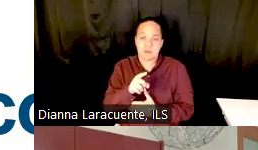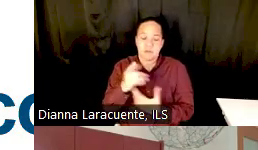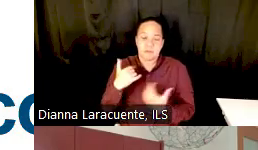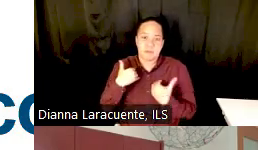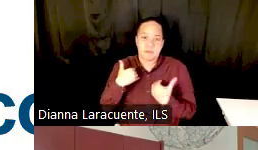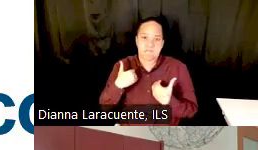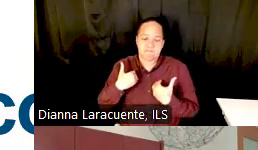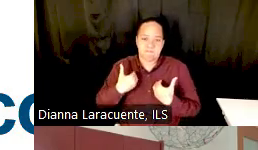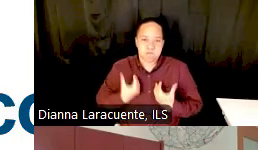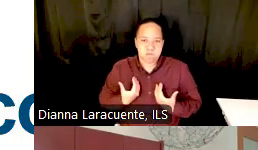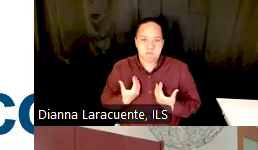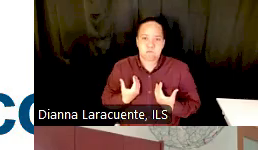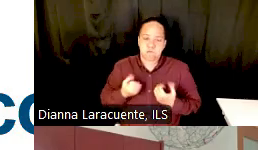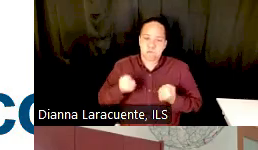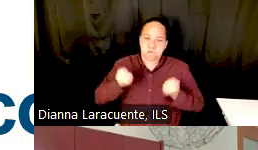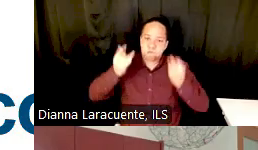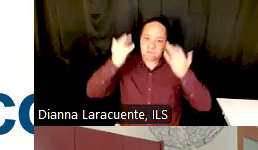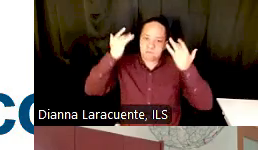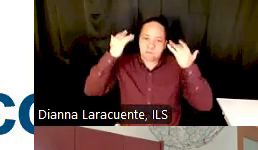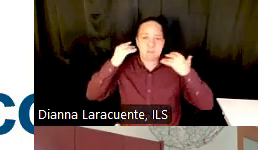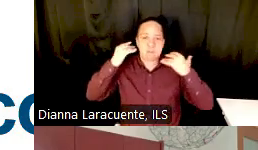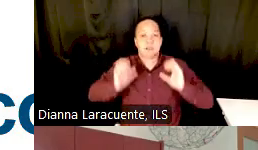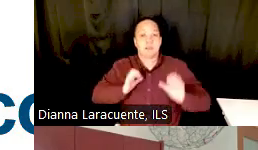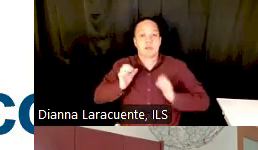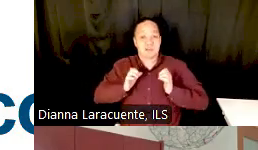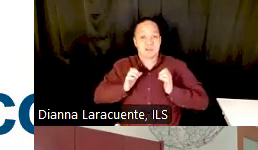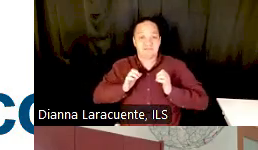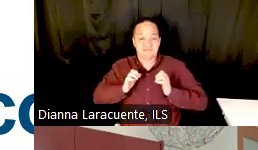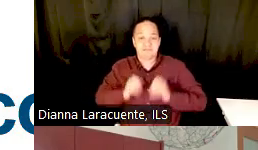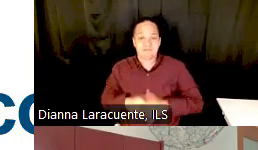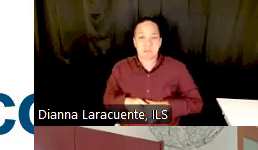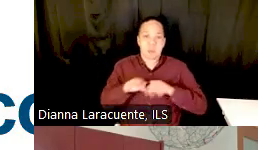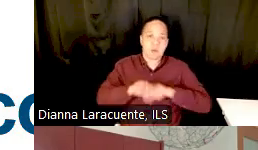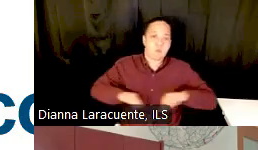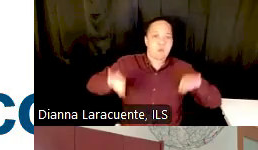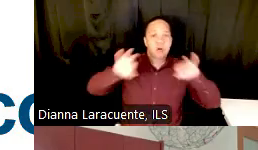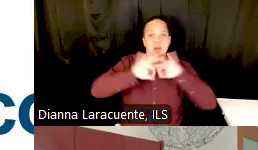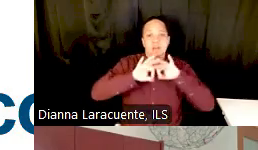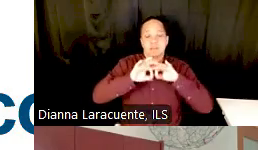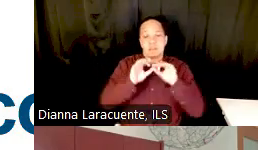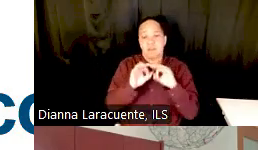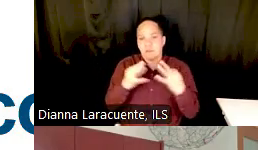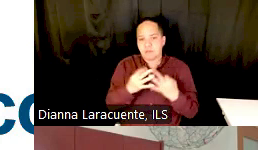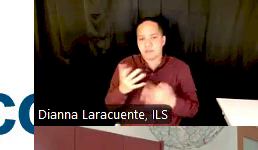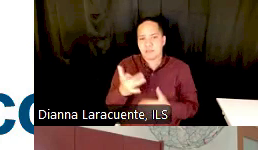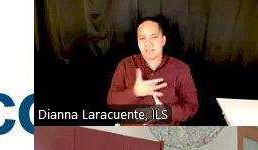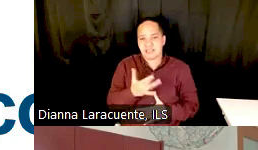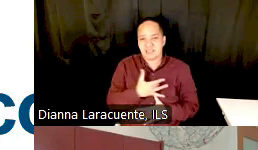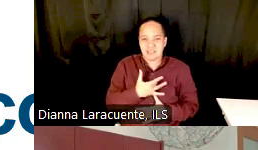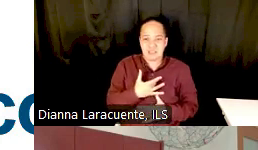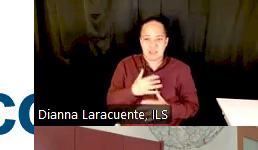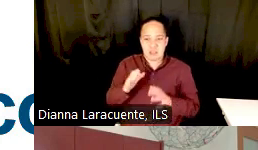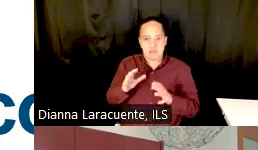al burnout emocional en la crianza. Y es importante que las familias se sientan en comunidad, que